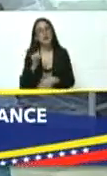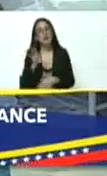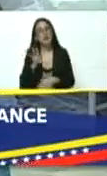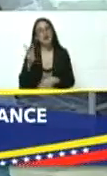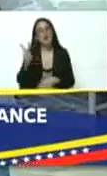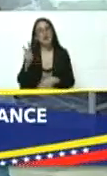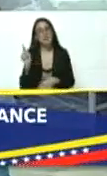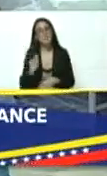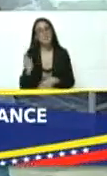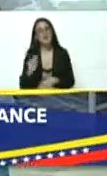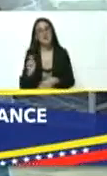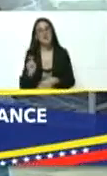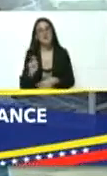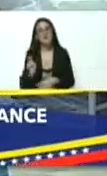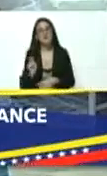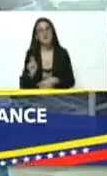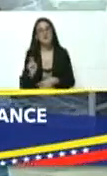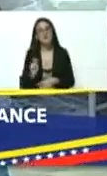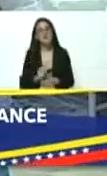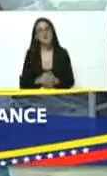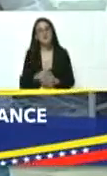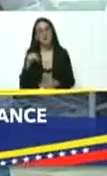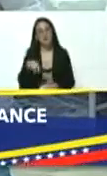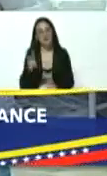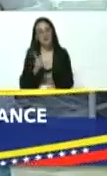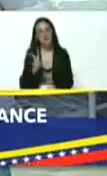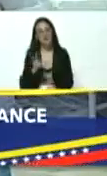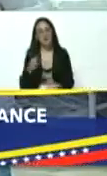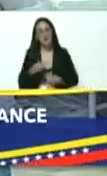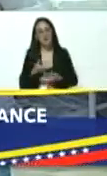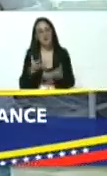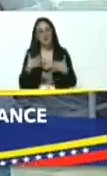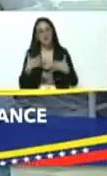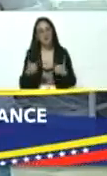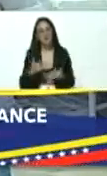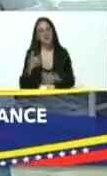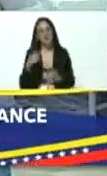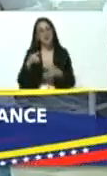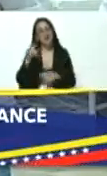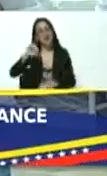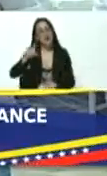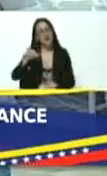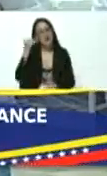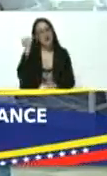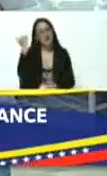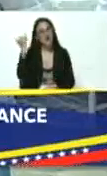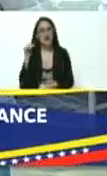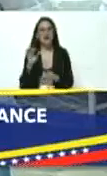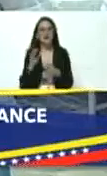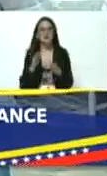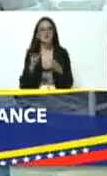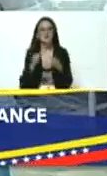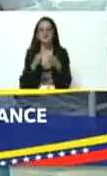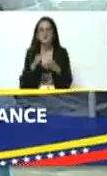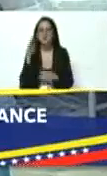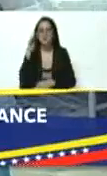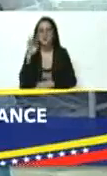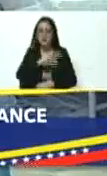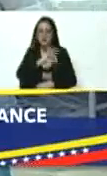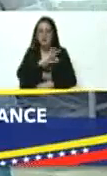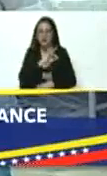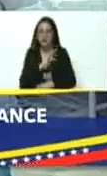meses. 42 meses tiene Yaciel dándole salud. ¿Qué te parece esta idea de las brigadas comunitarias militares para